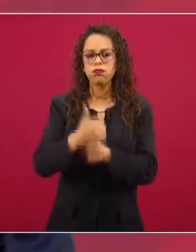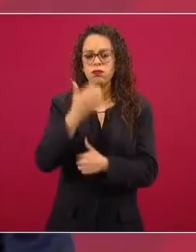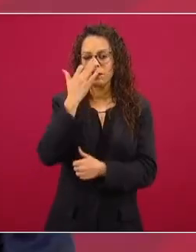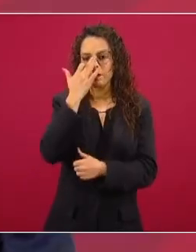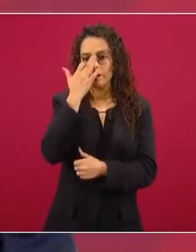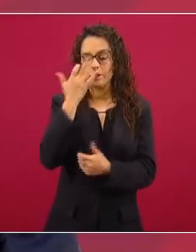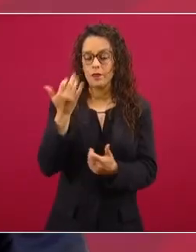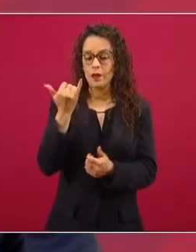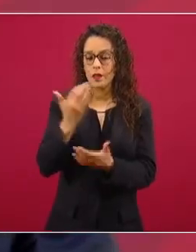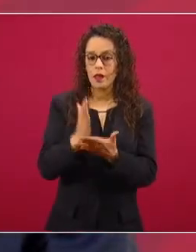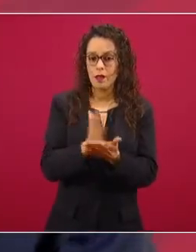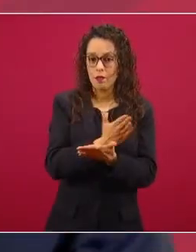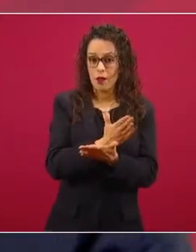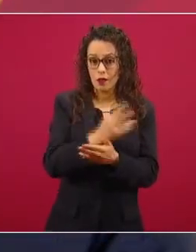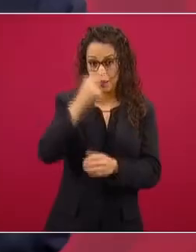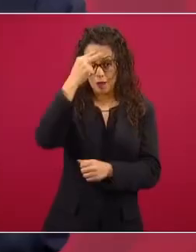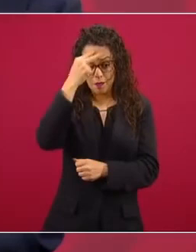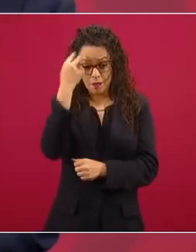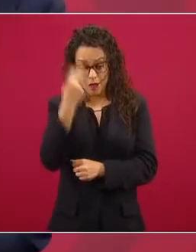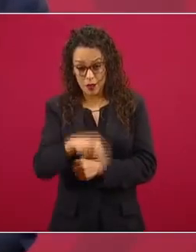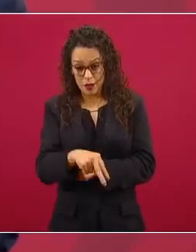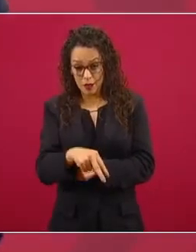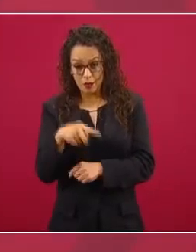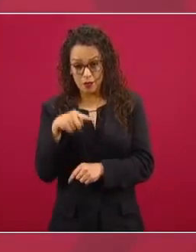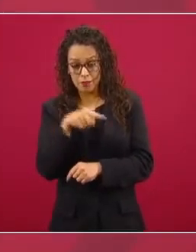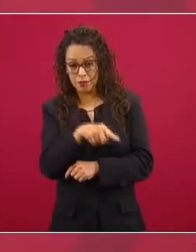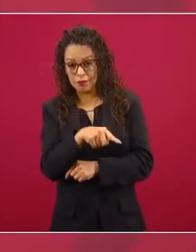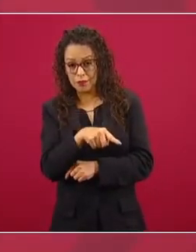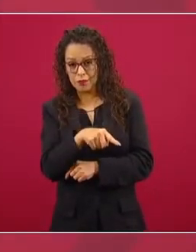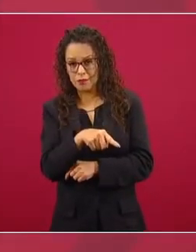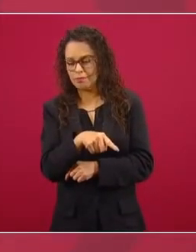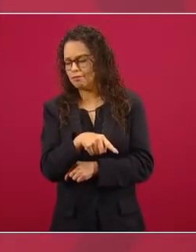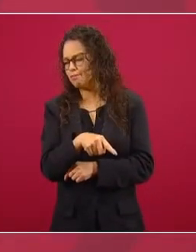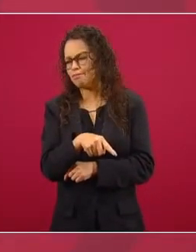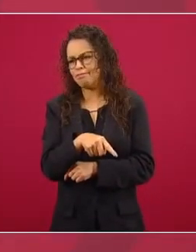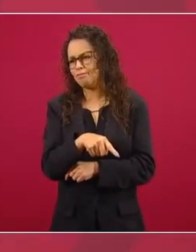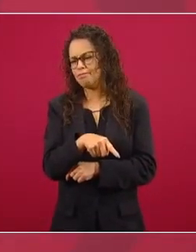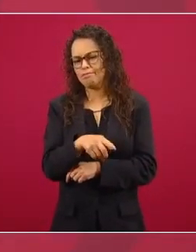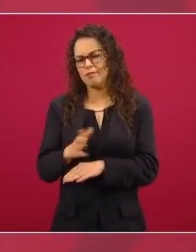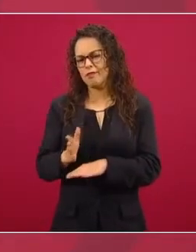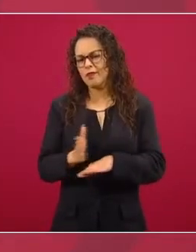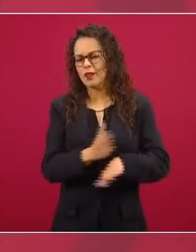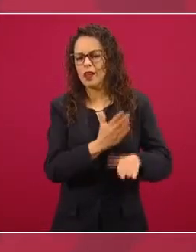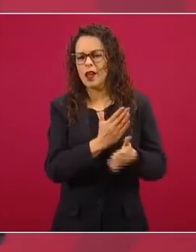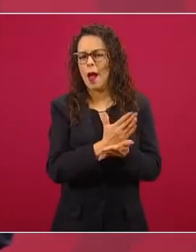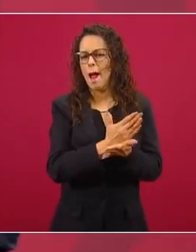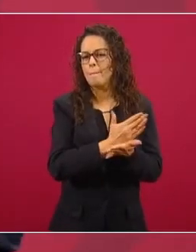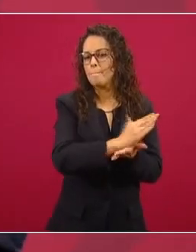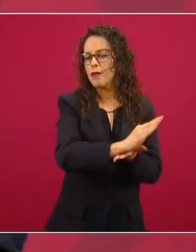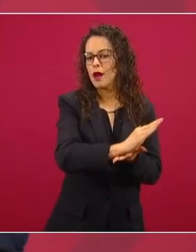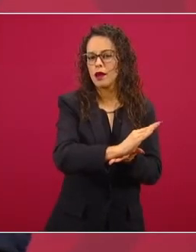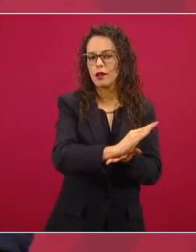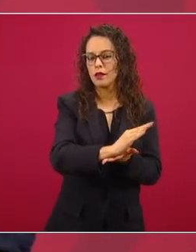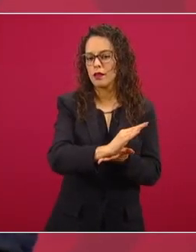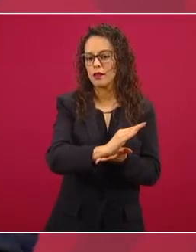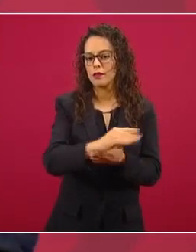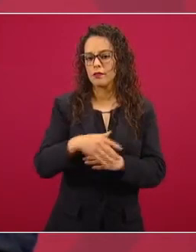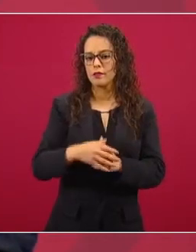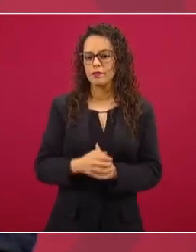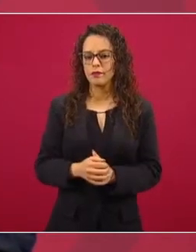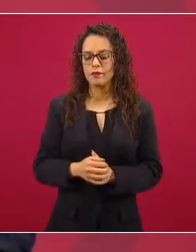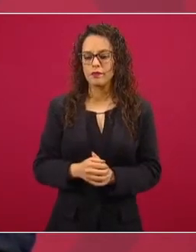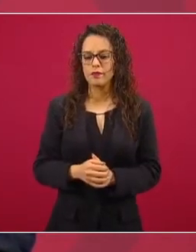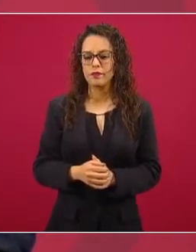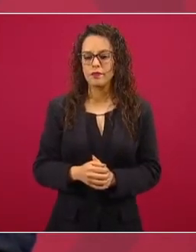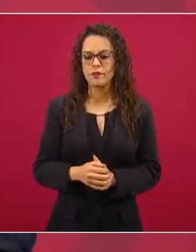el tema de México se salió de la agenda, afortunadamente. Ya les explicaba yo